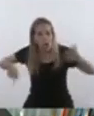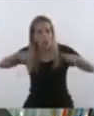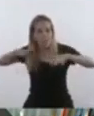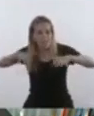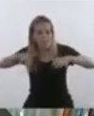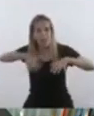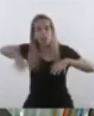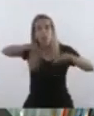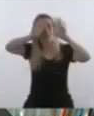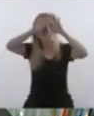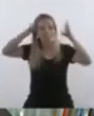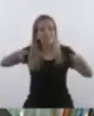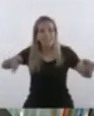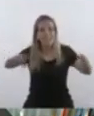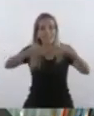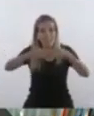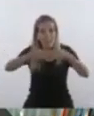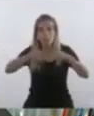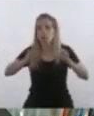cerrados.